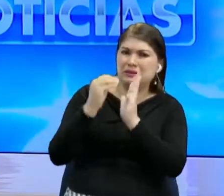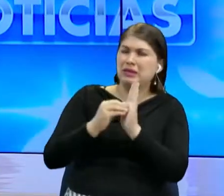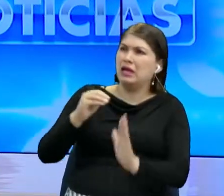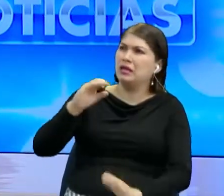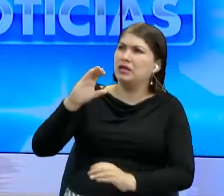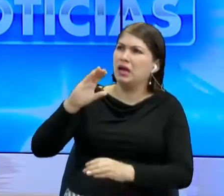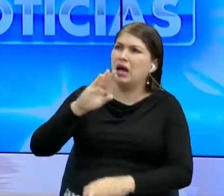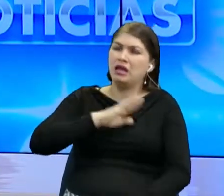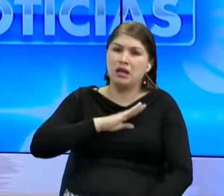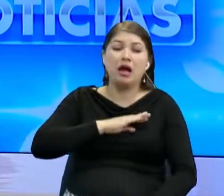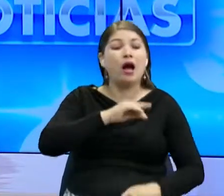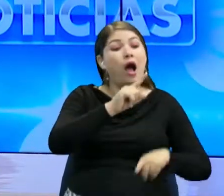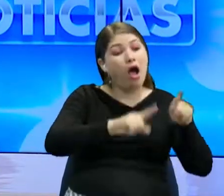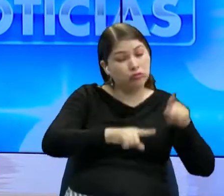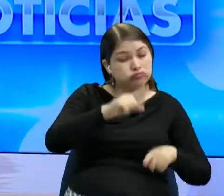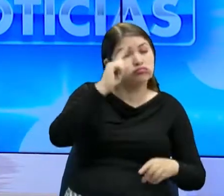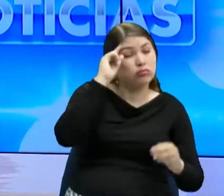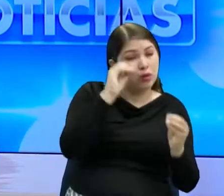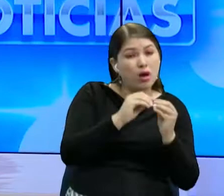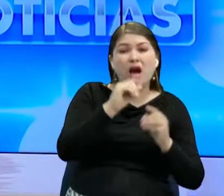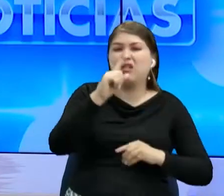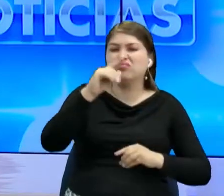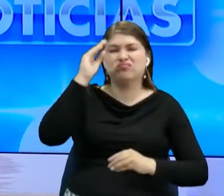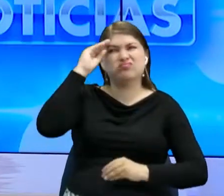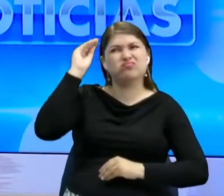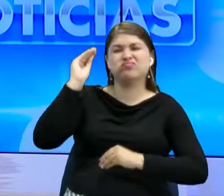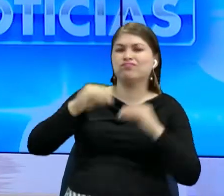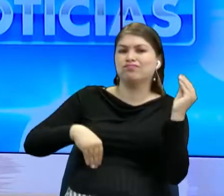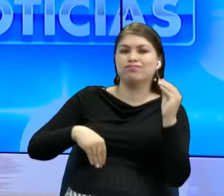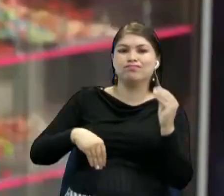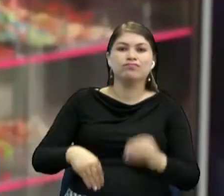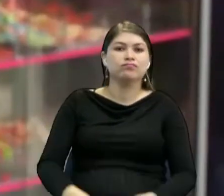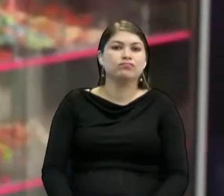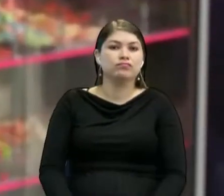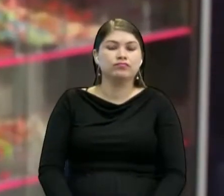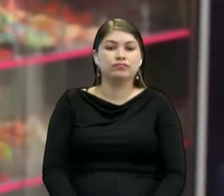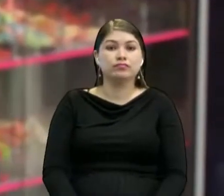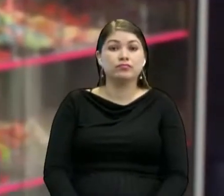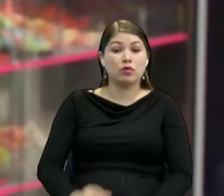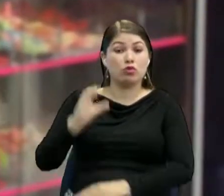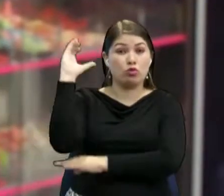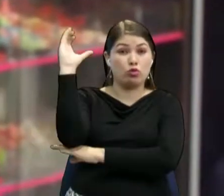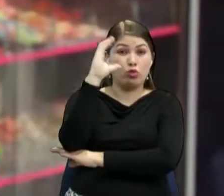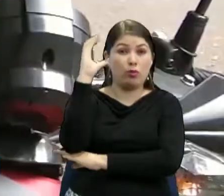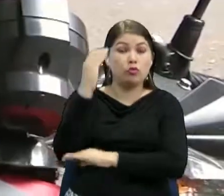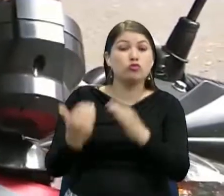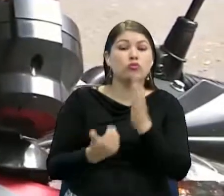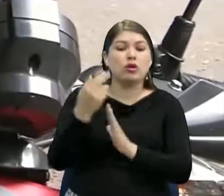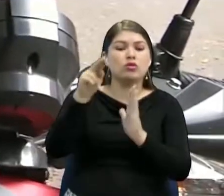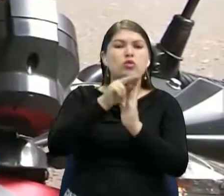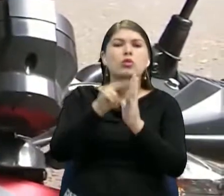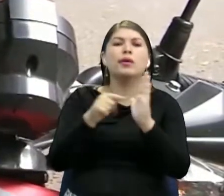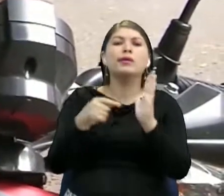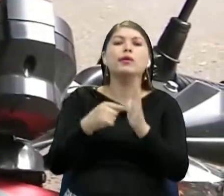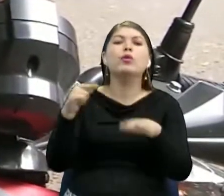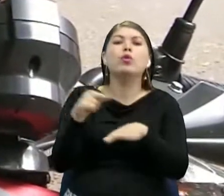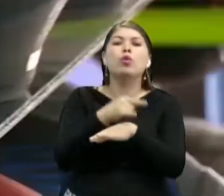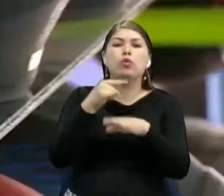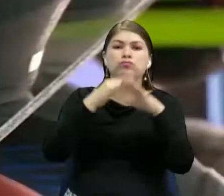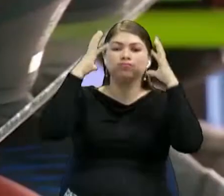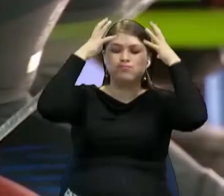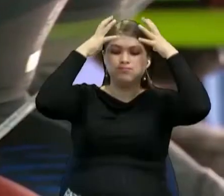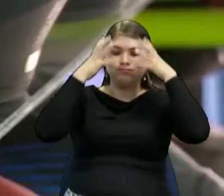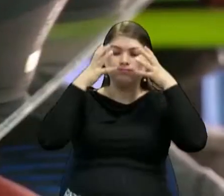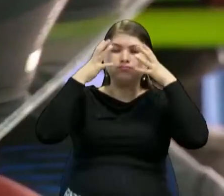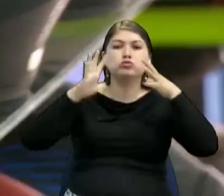supuesto están de acuerdo sin embargo otros no opinan lo mismo en colombia se rige una normatividad referente al uso adecuado de